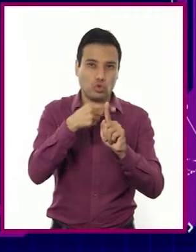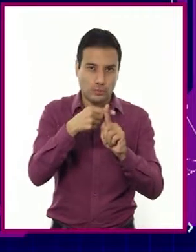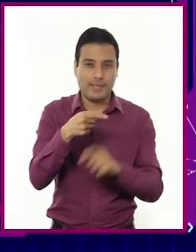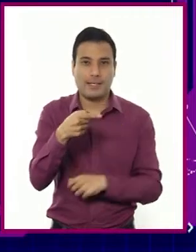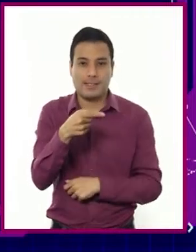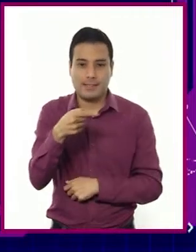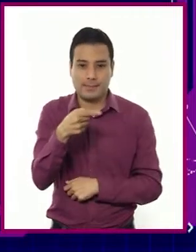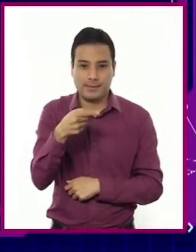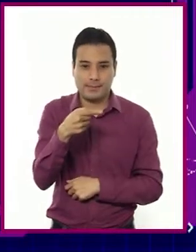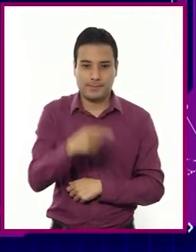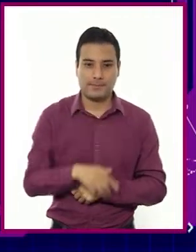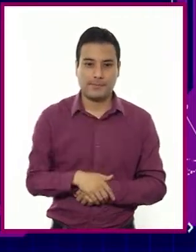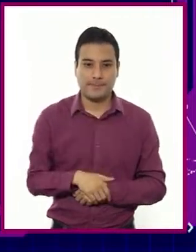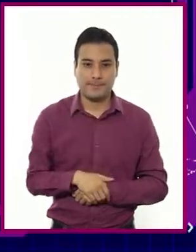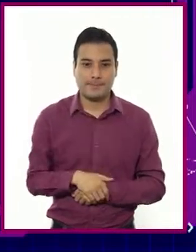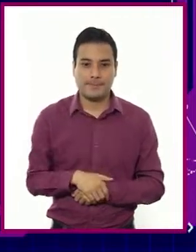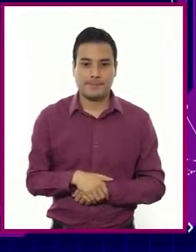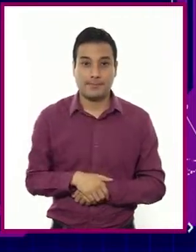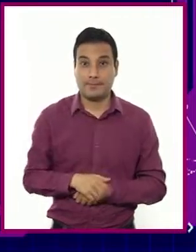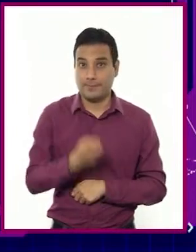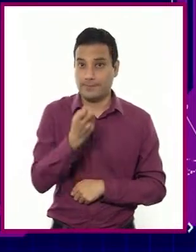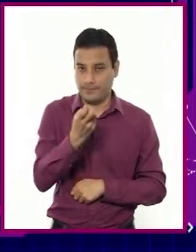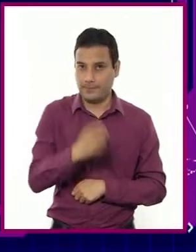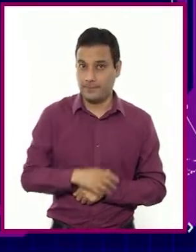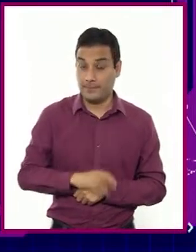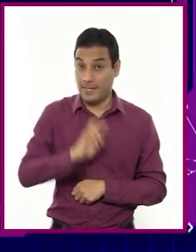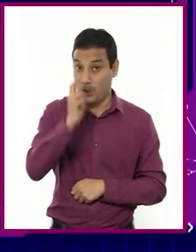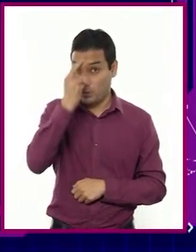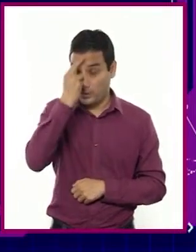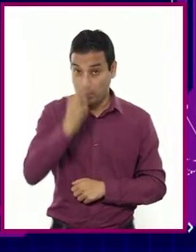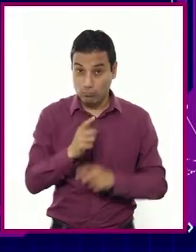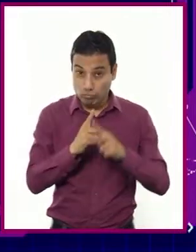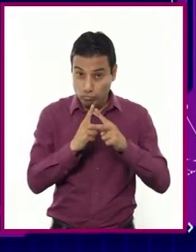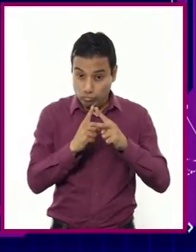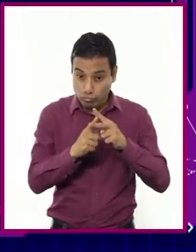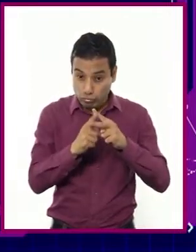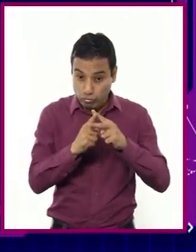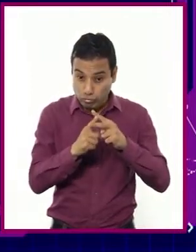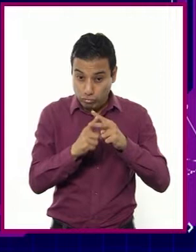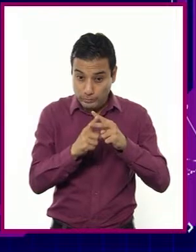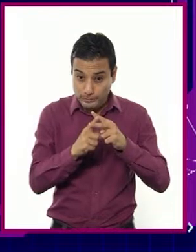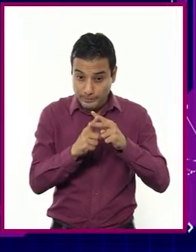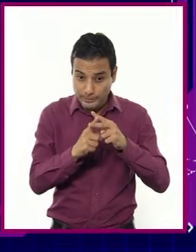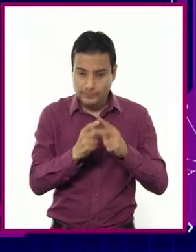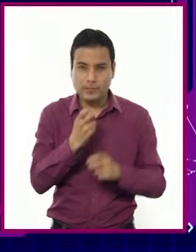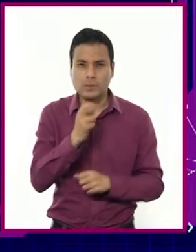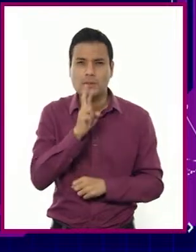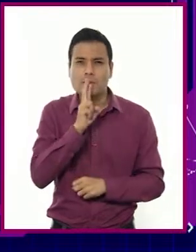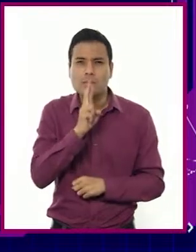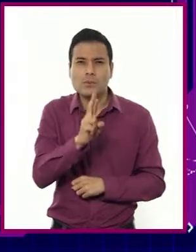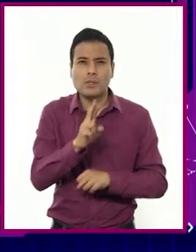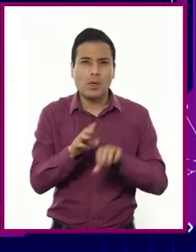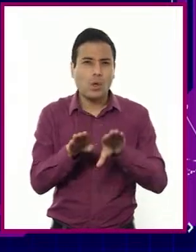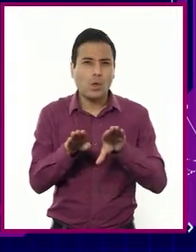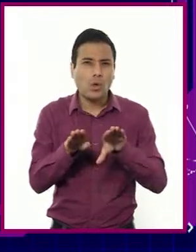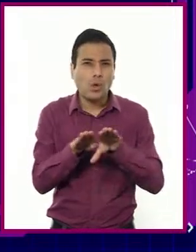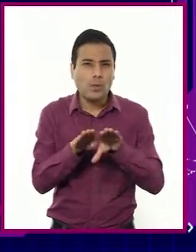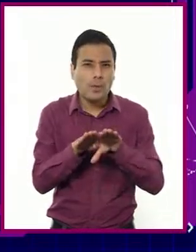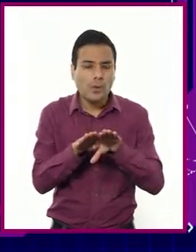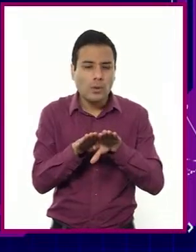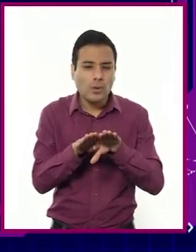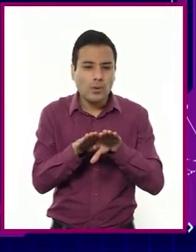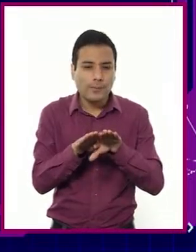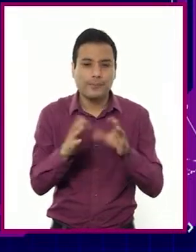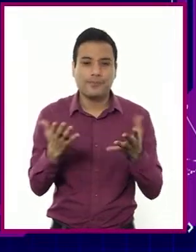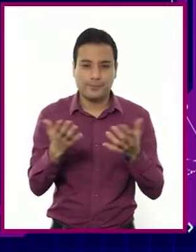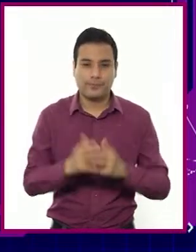restas. No sin antes recordar que las operaciones del mismo nivel deben resolverse de izquierda a derecha